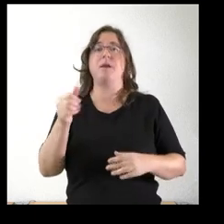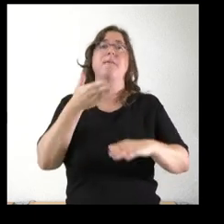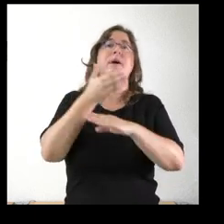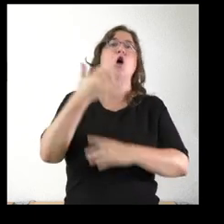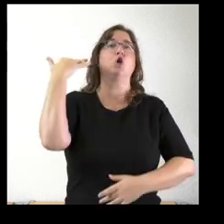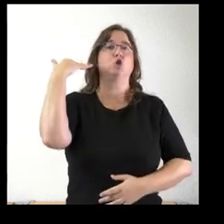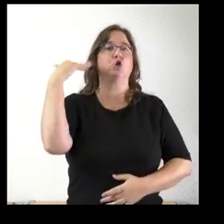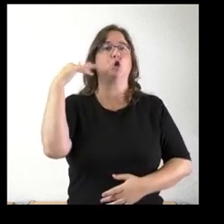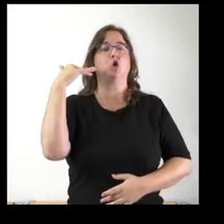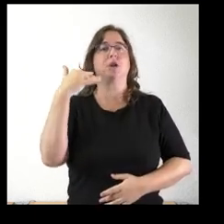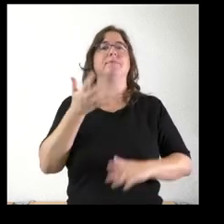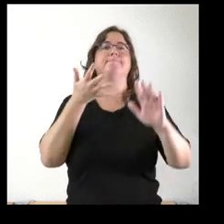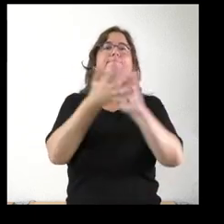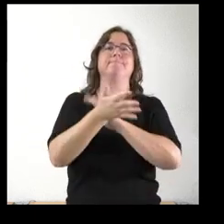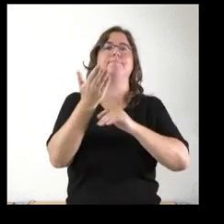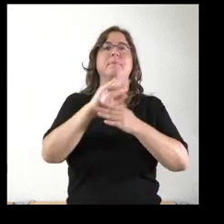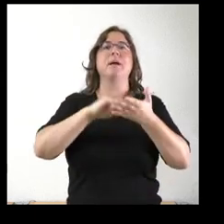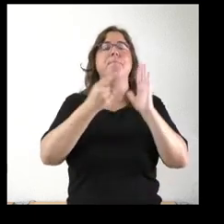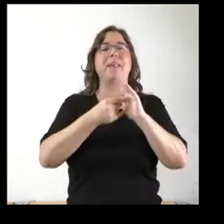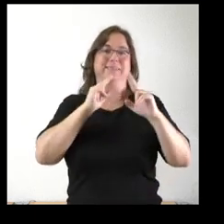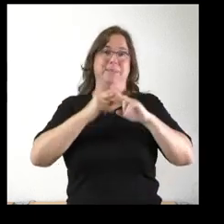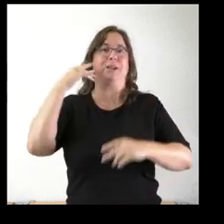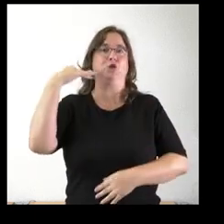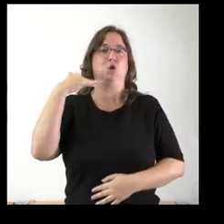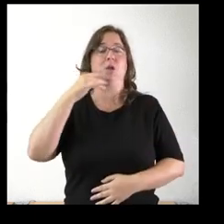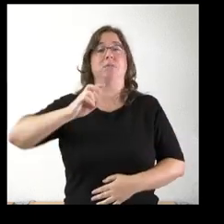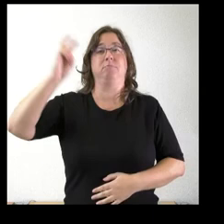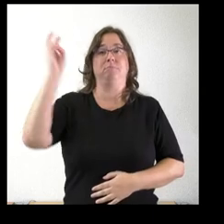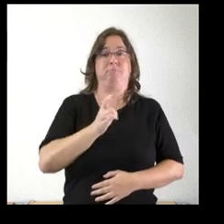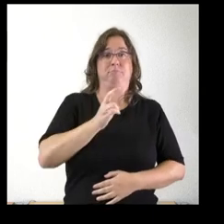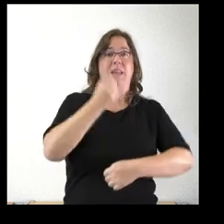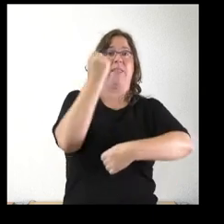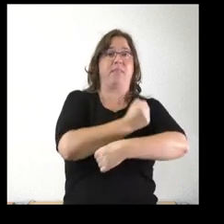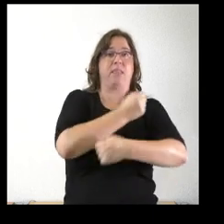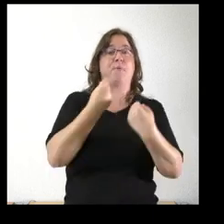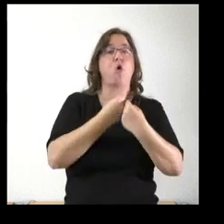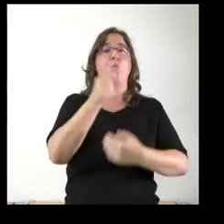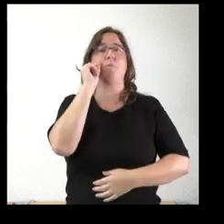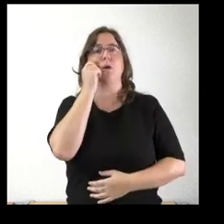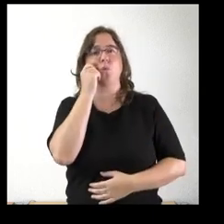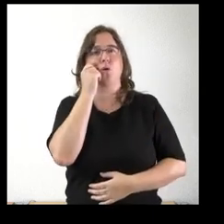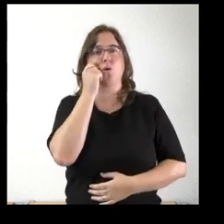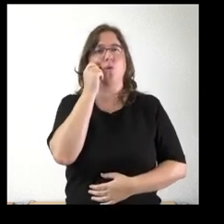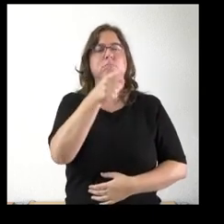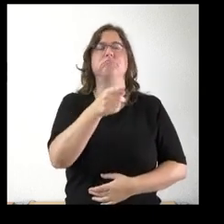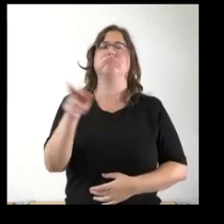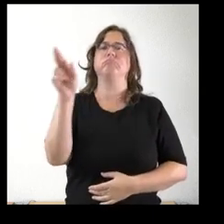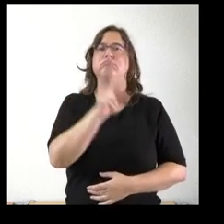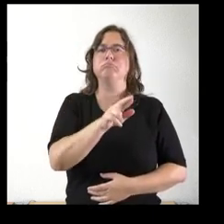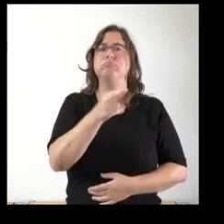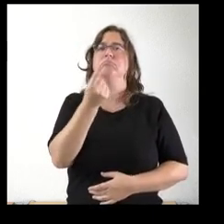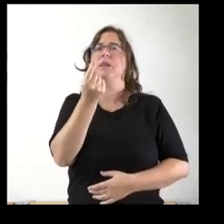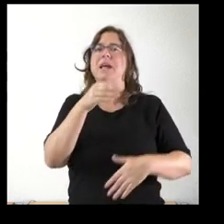y analizando la evaluación del plan Soria. Cuando vino en diciembre con el presidente Mañueco, ustedes incidieron en que era una